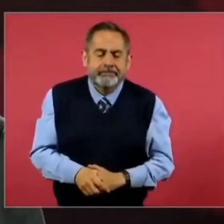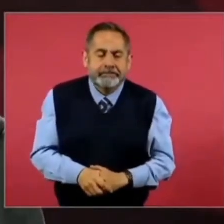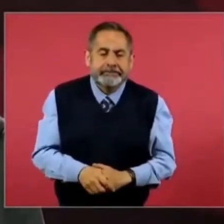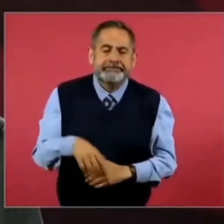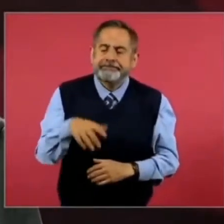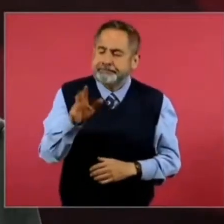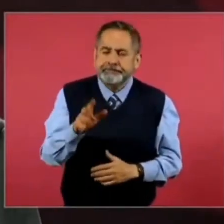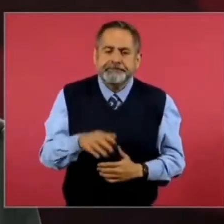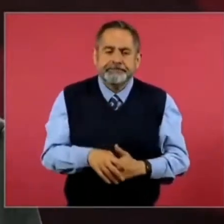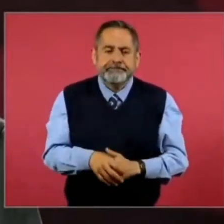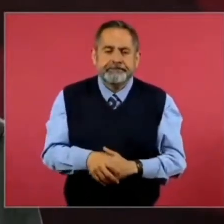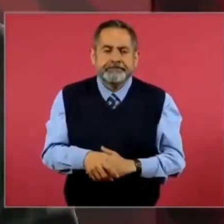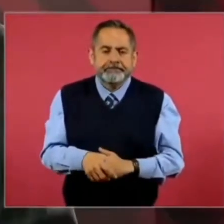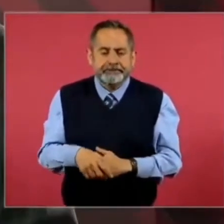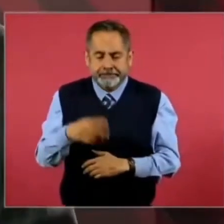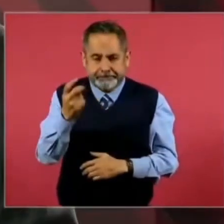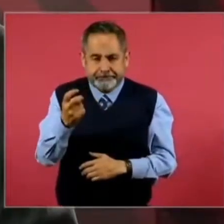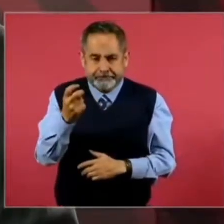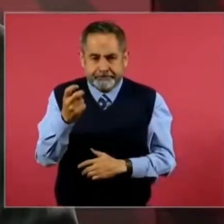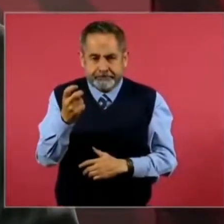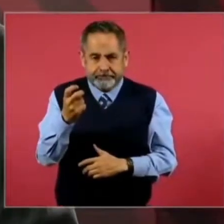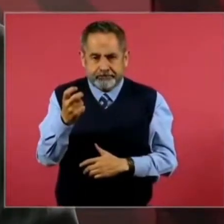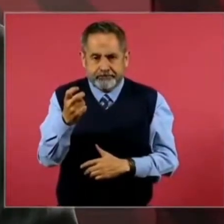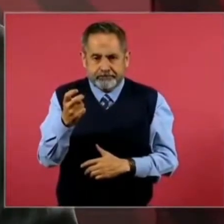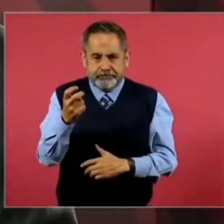Entonces, por eso